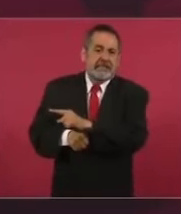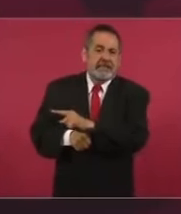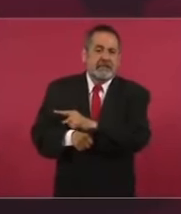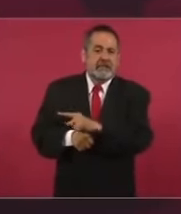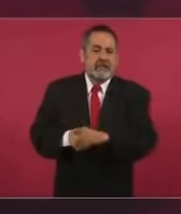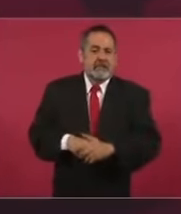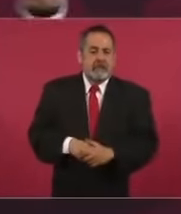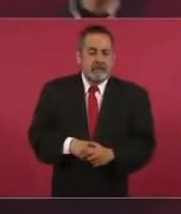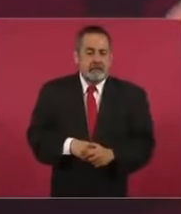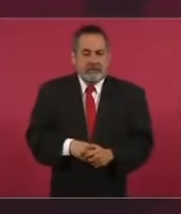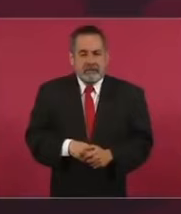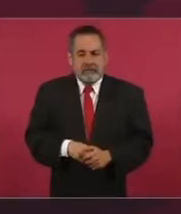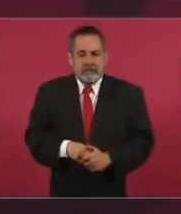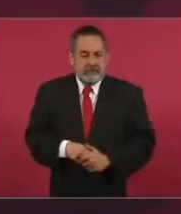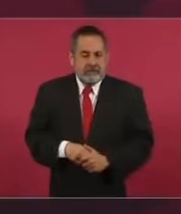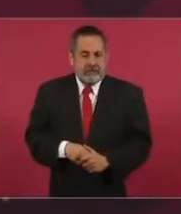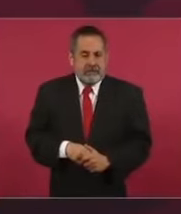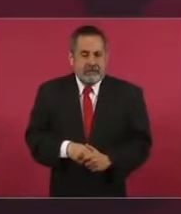Y